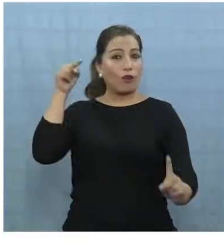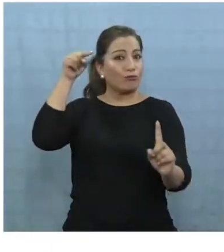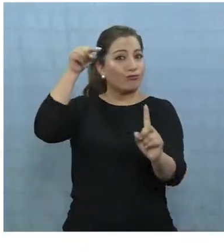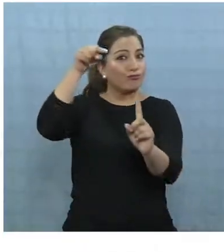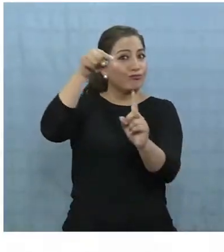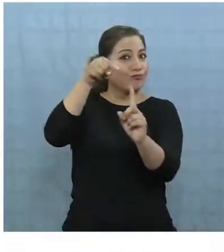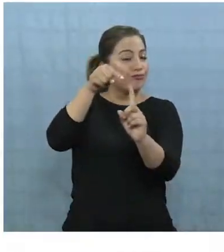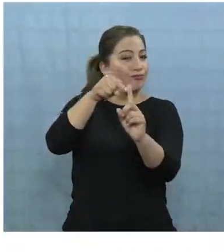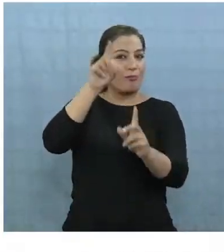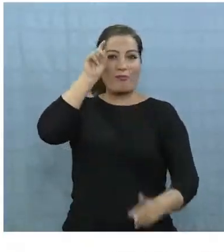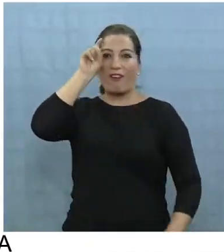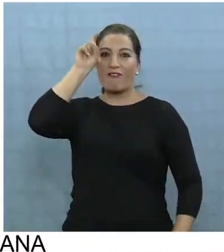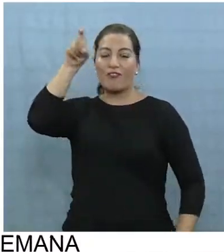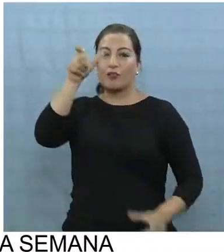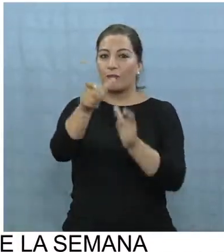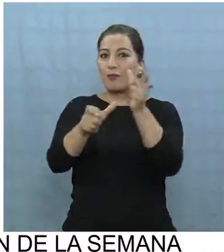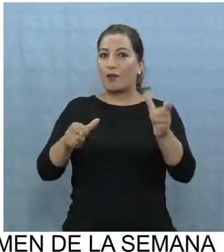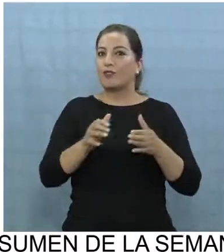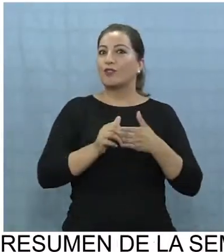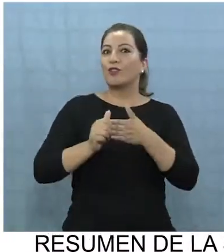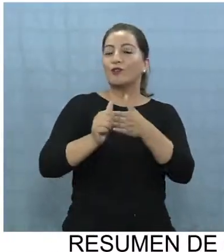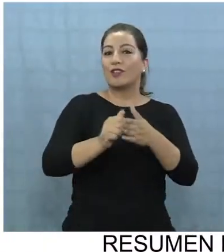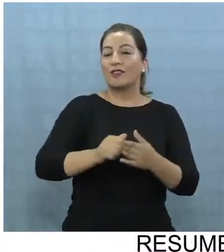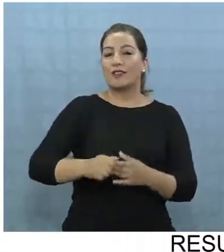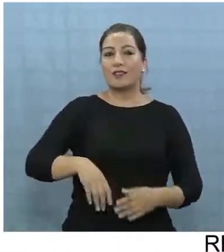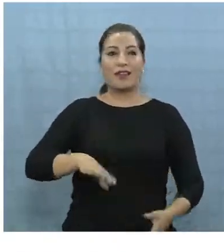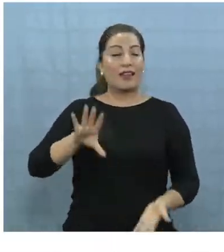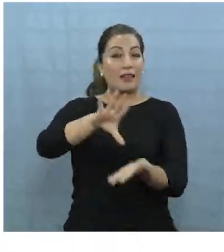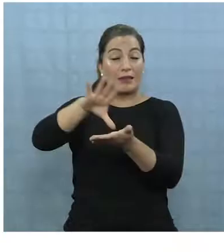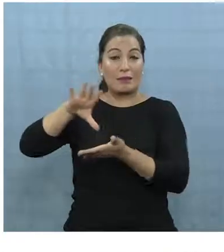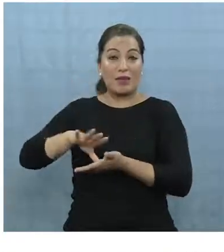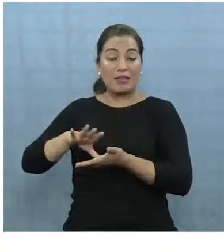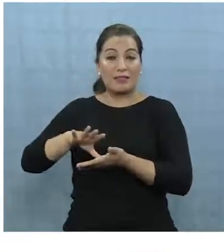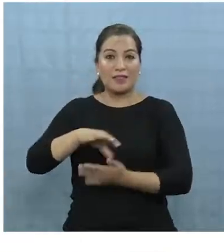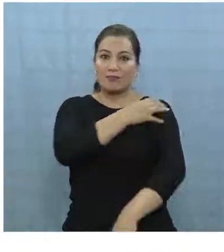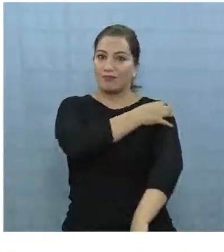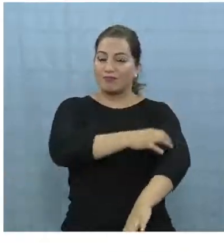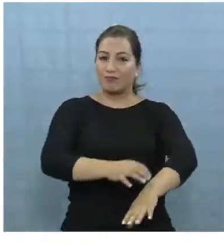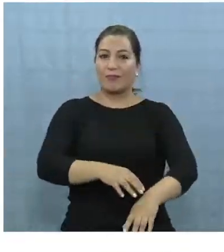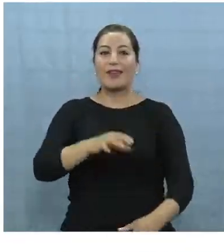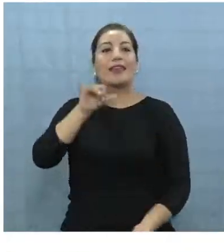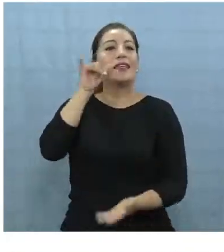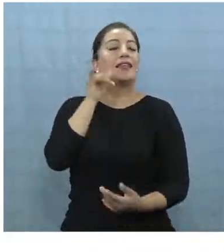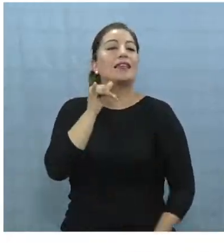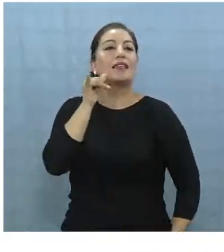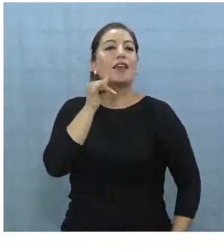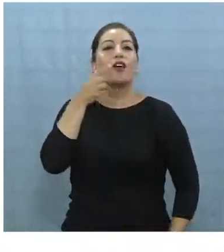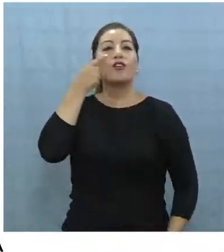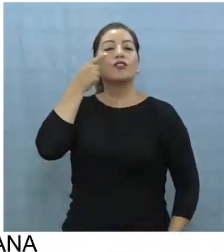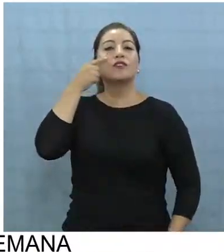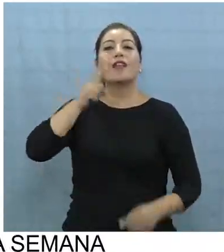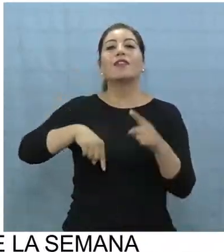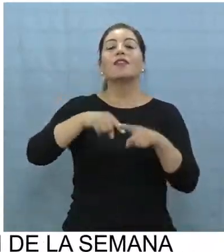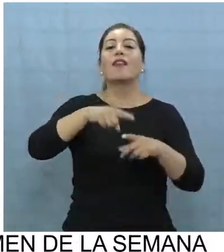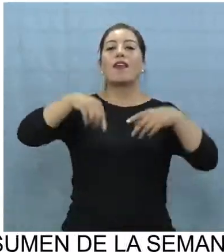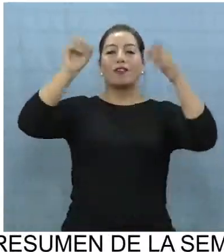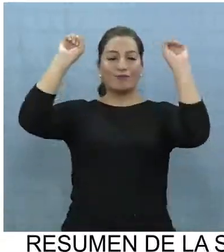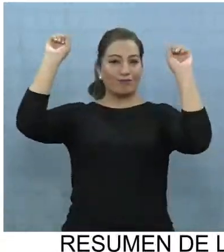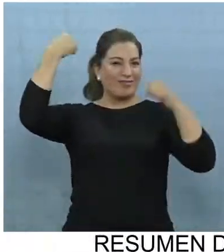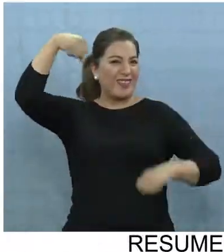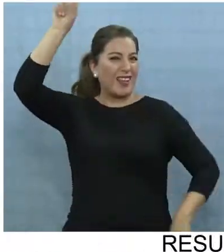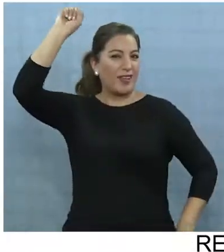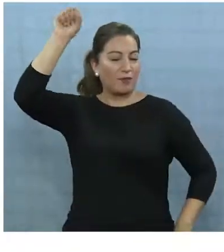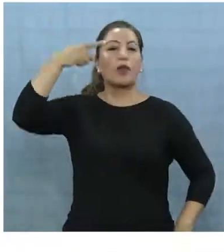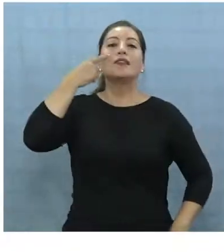Uno de los destinos preferidos por los turistas nacionales y extranjeros es Iquique, conocida como la tierra de campeones y también por